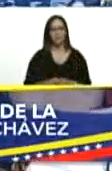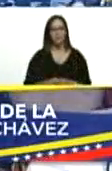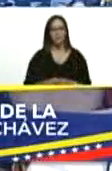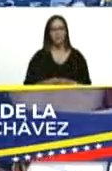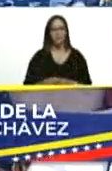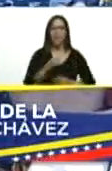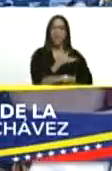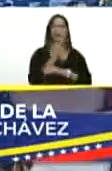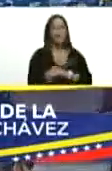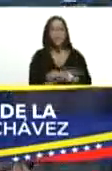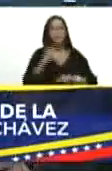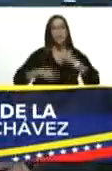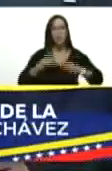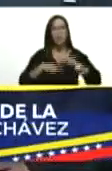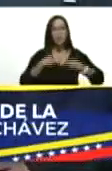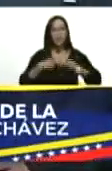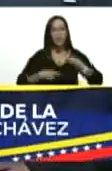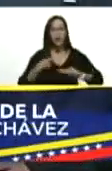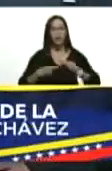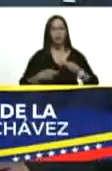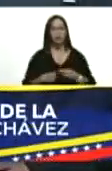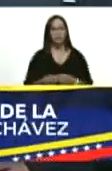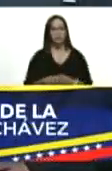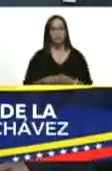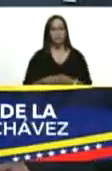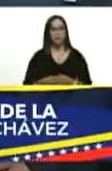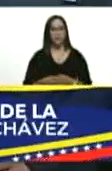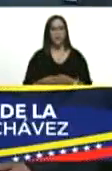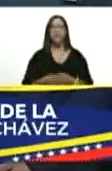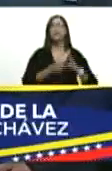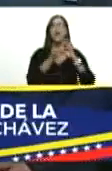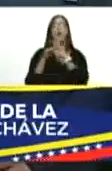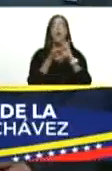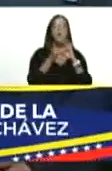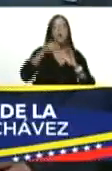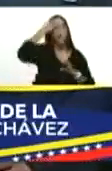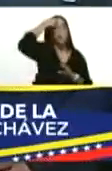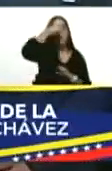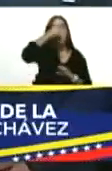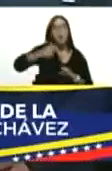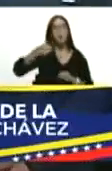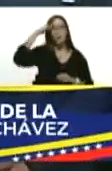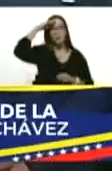a la fuerza revolucionaria de la Unión Cívico-Militar